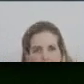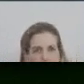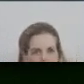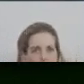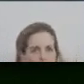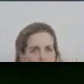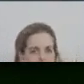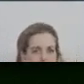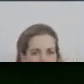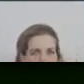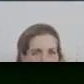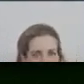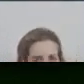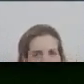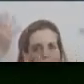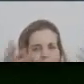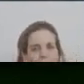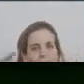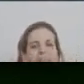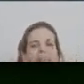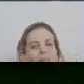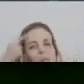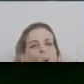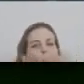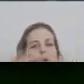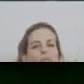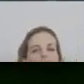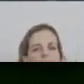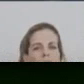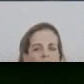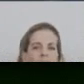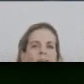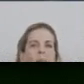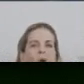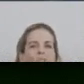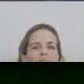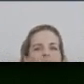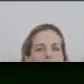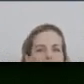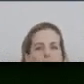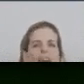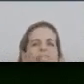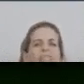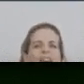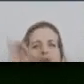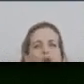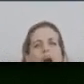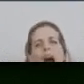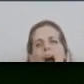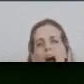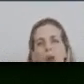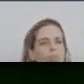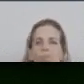una patria que quiere justicia, una patria que quiere el desarrollo, no para algunos, sino para todos.